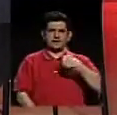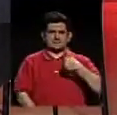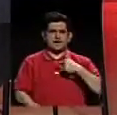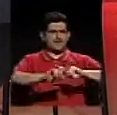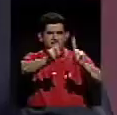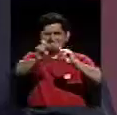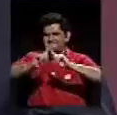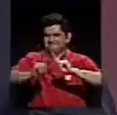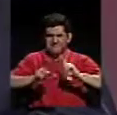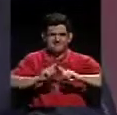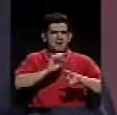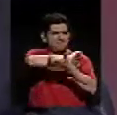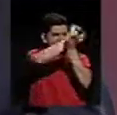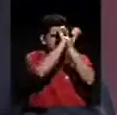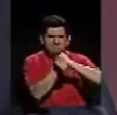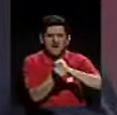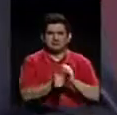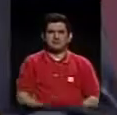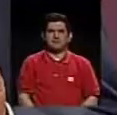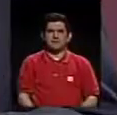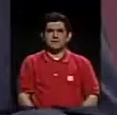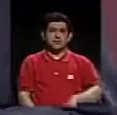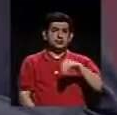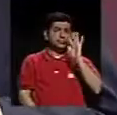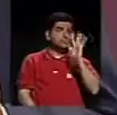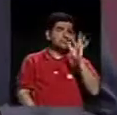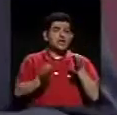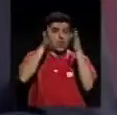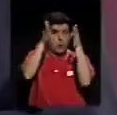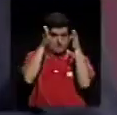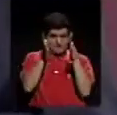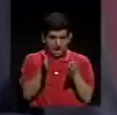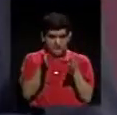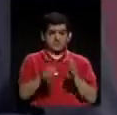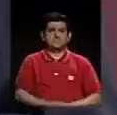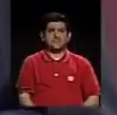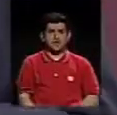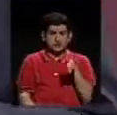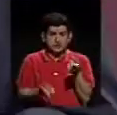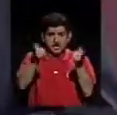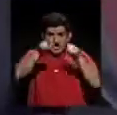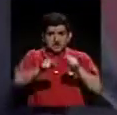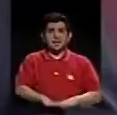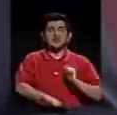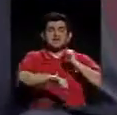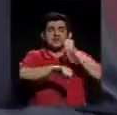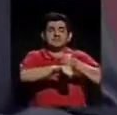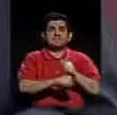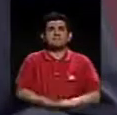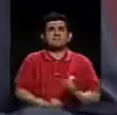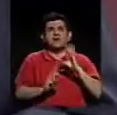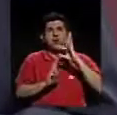serie de cambios, donde hay por lo menos 5 magistrados que están planteándose la